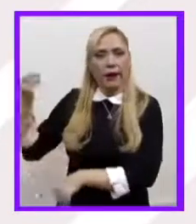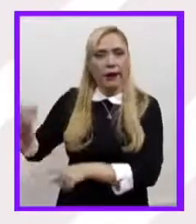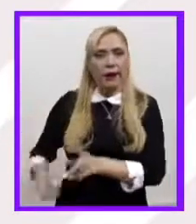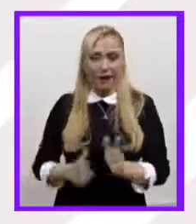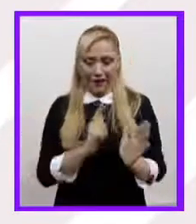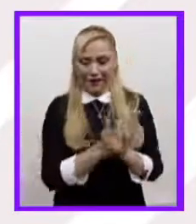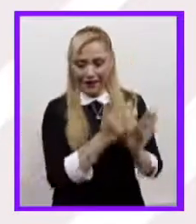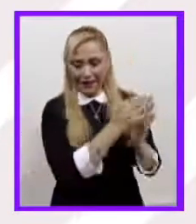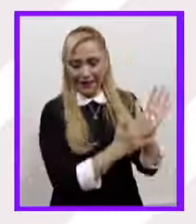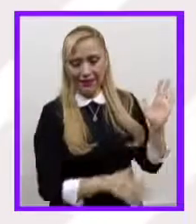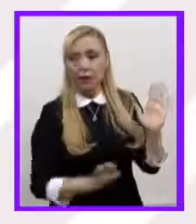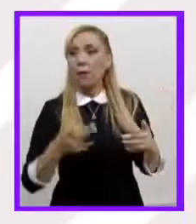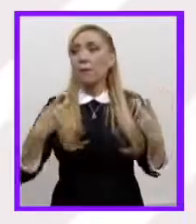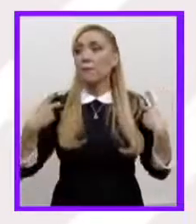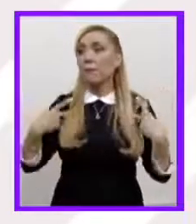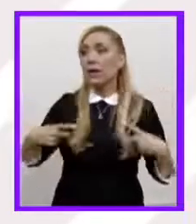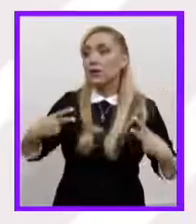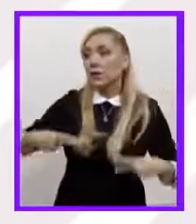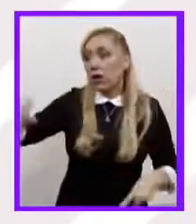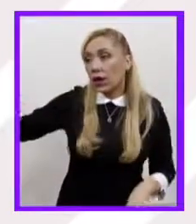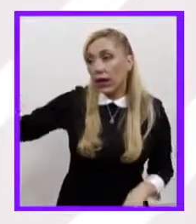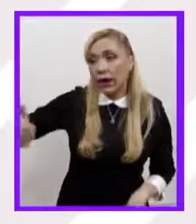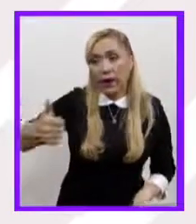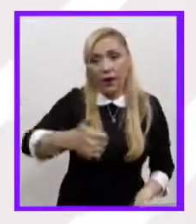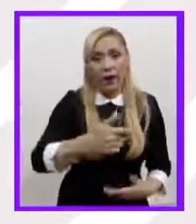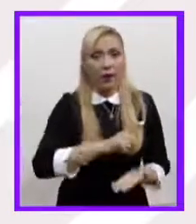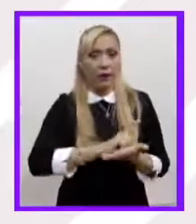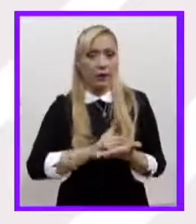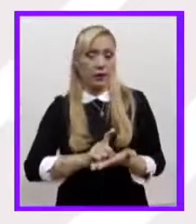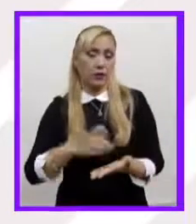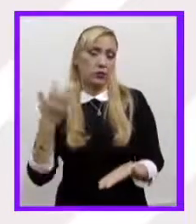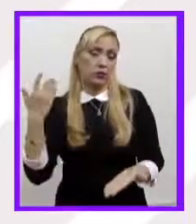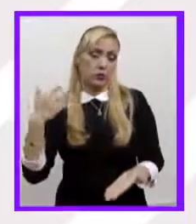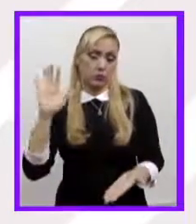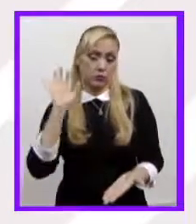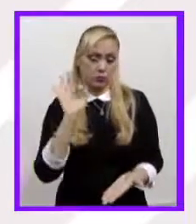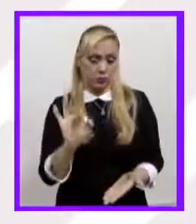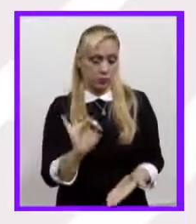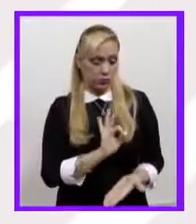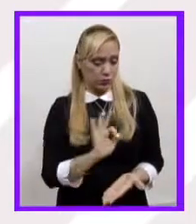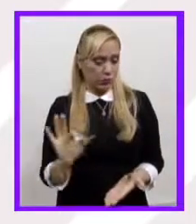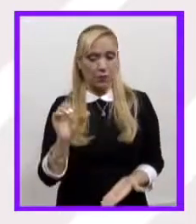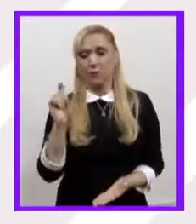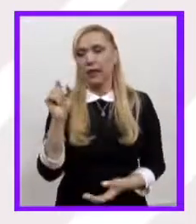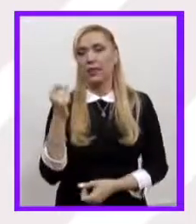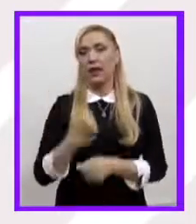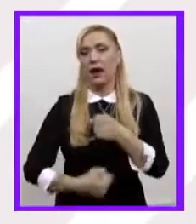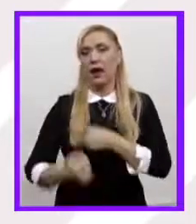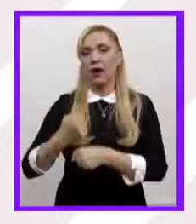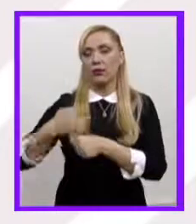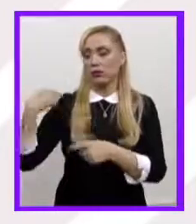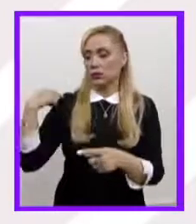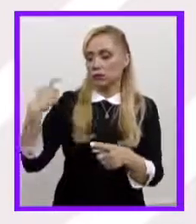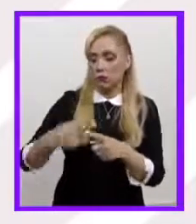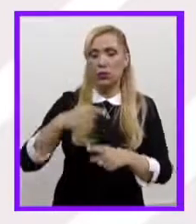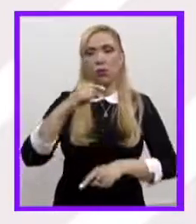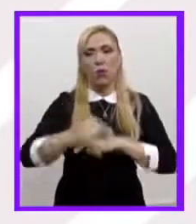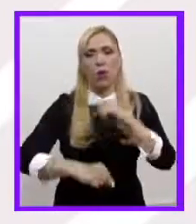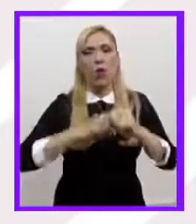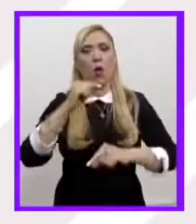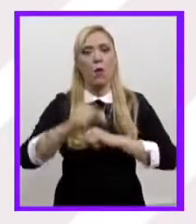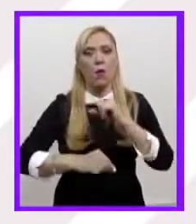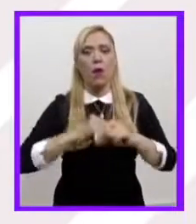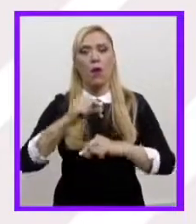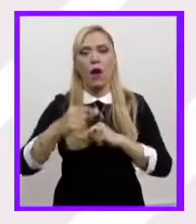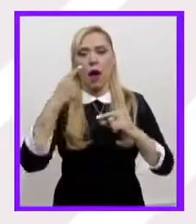de cambiar esto también con el surgimiento de los derechos de las víctimas desde hace, pues, ¿qué diré?, unos 20 años hacia acá, que poco a poco hemos tratado de